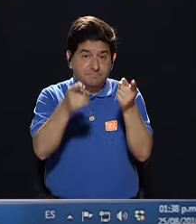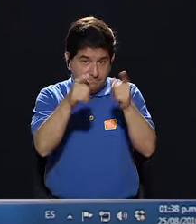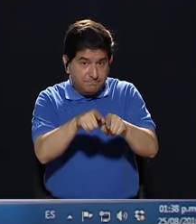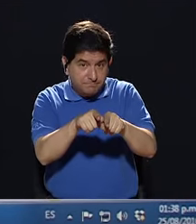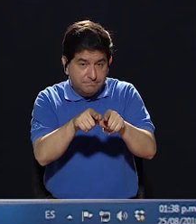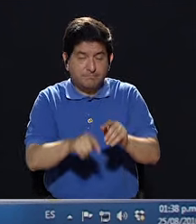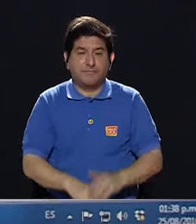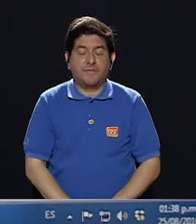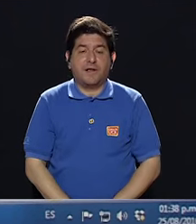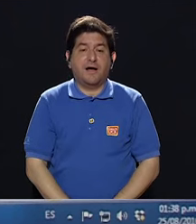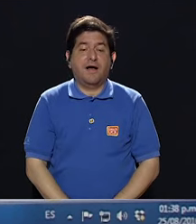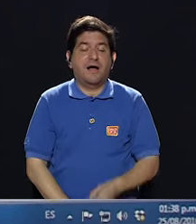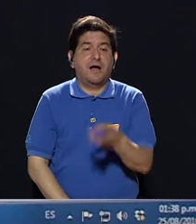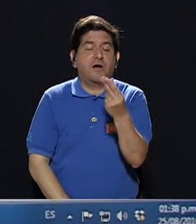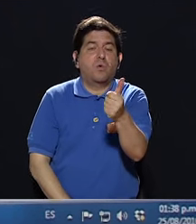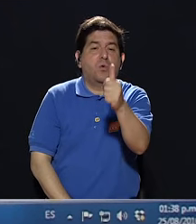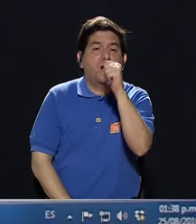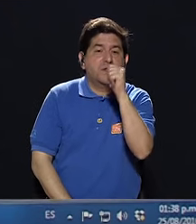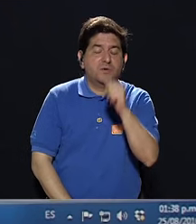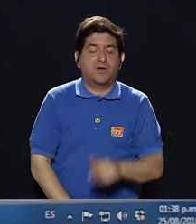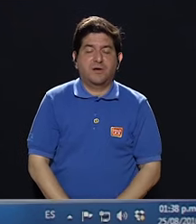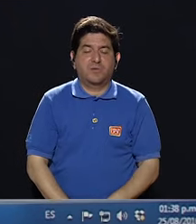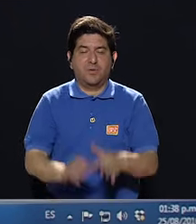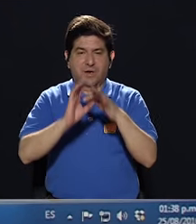traducir a